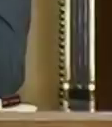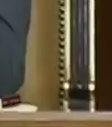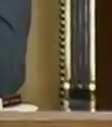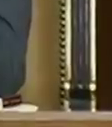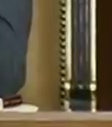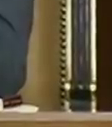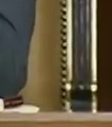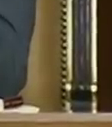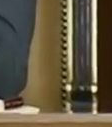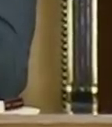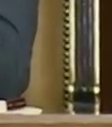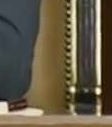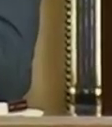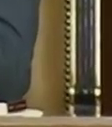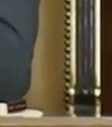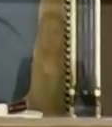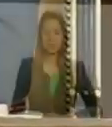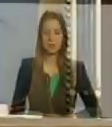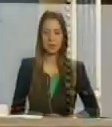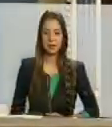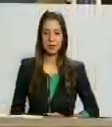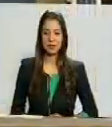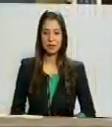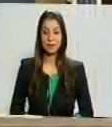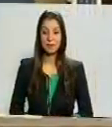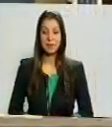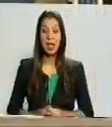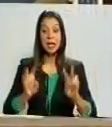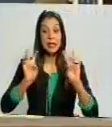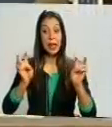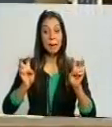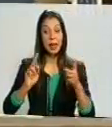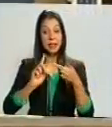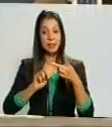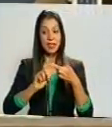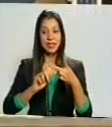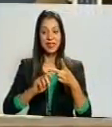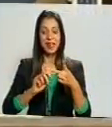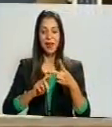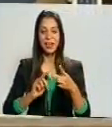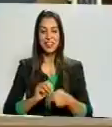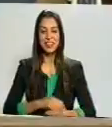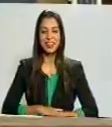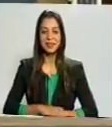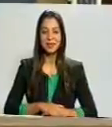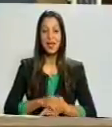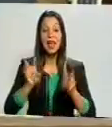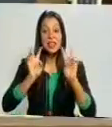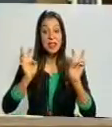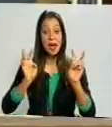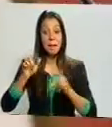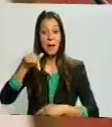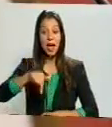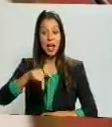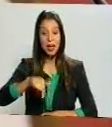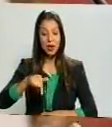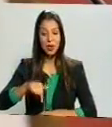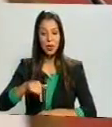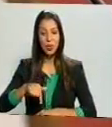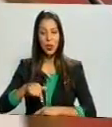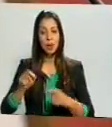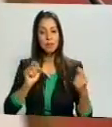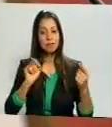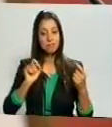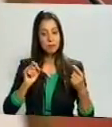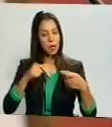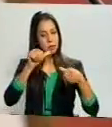ciudadano secretario, si vas a informar el siguiente punto del orden del día. La materia para la cual fue convocada esta sesión se ha visto